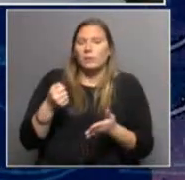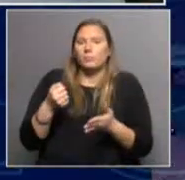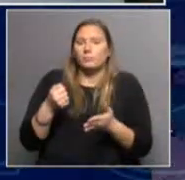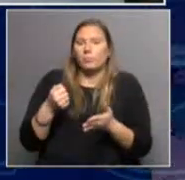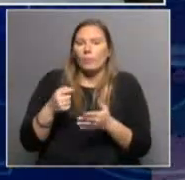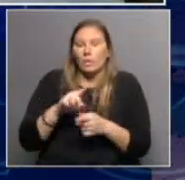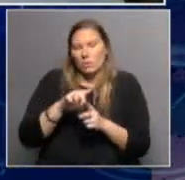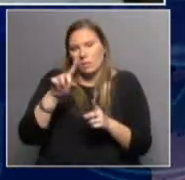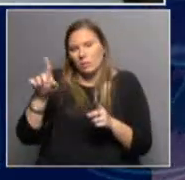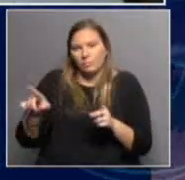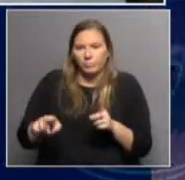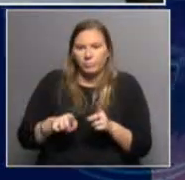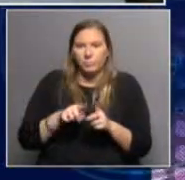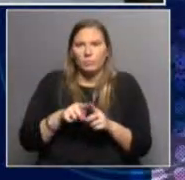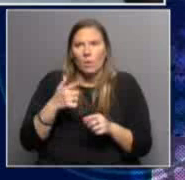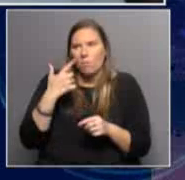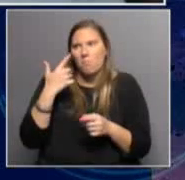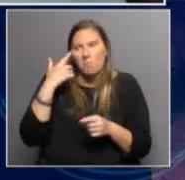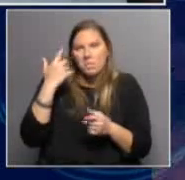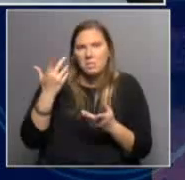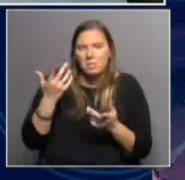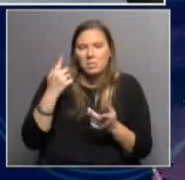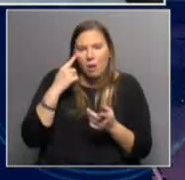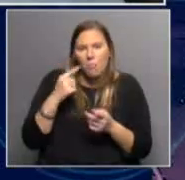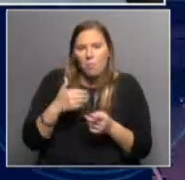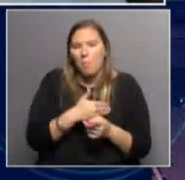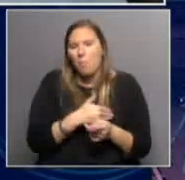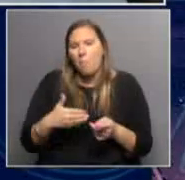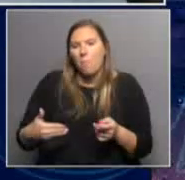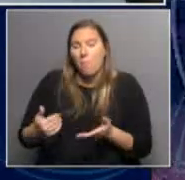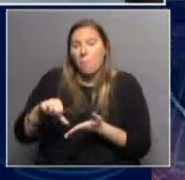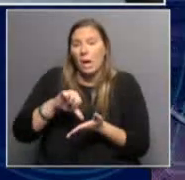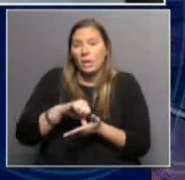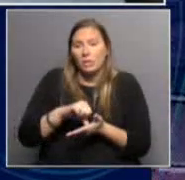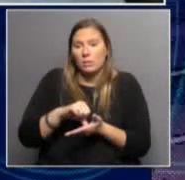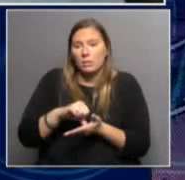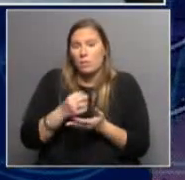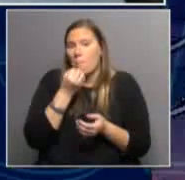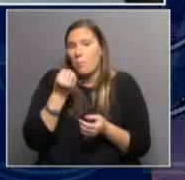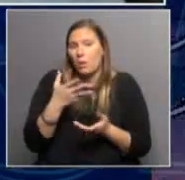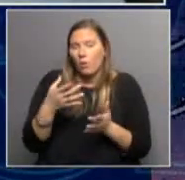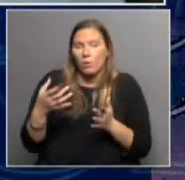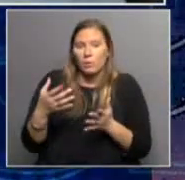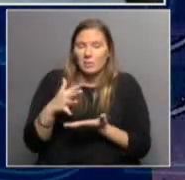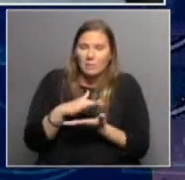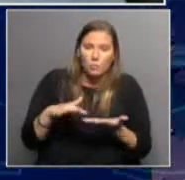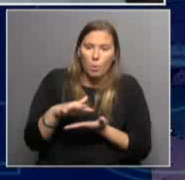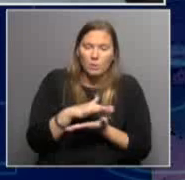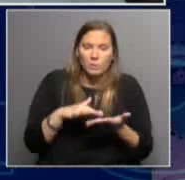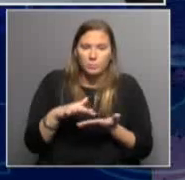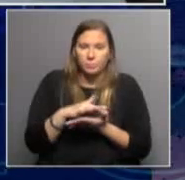de ese ciclo, preveíamos que el país iba a estar en mejores condiciones y